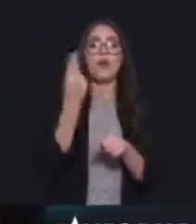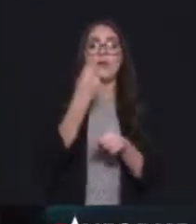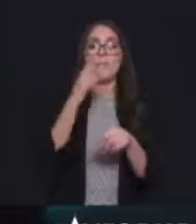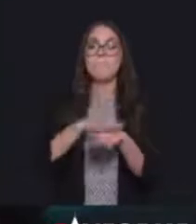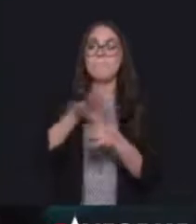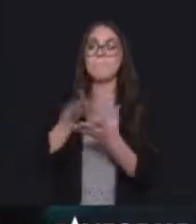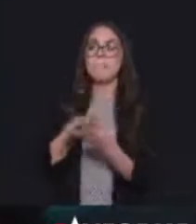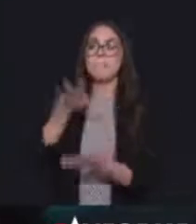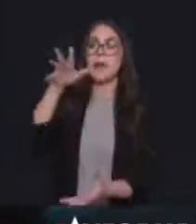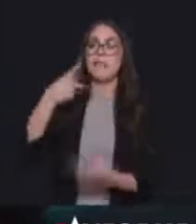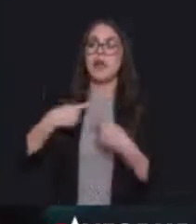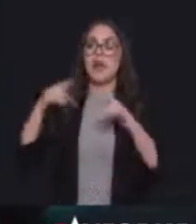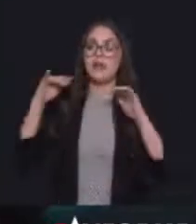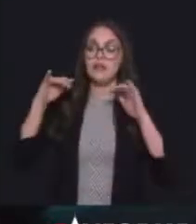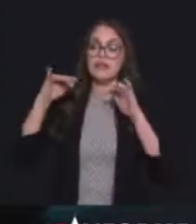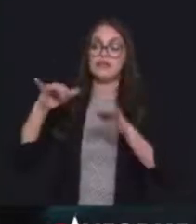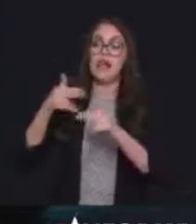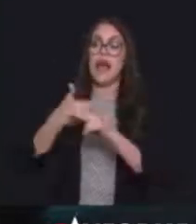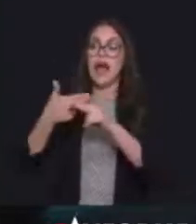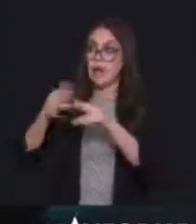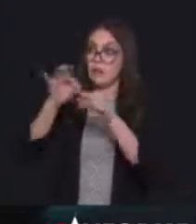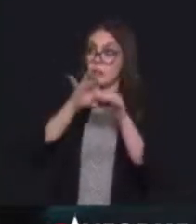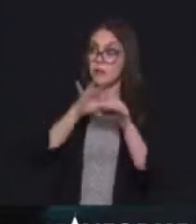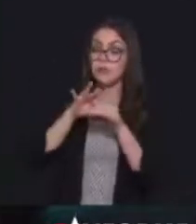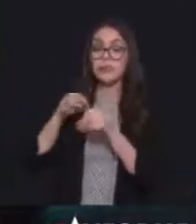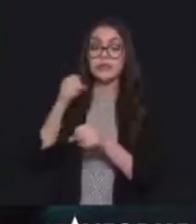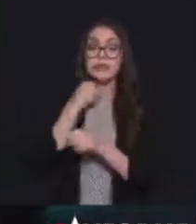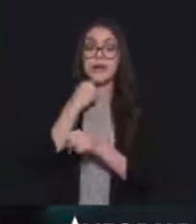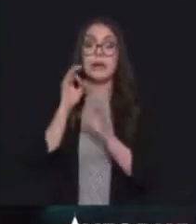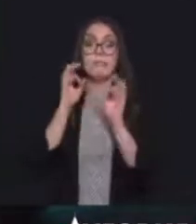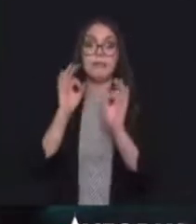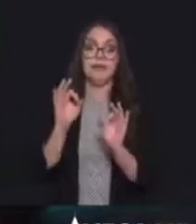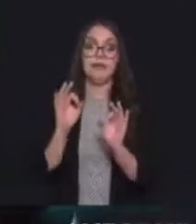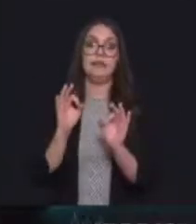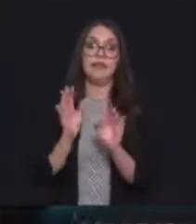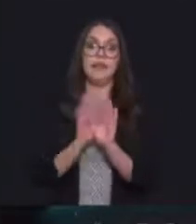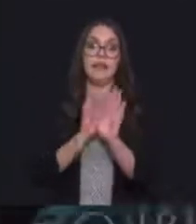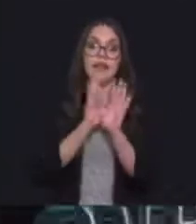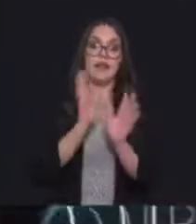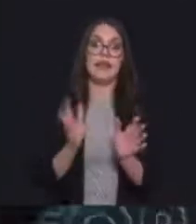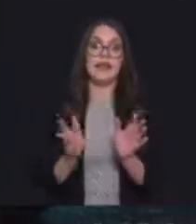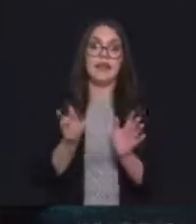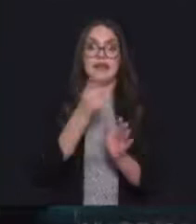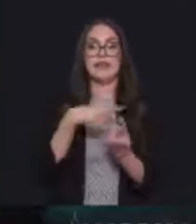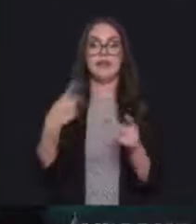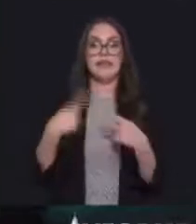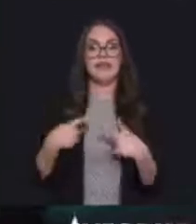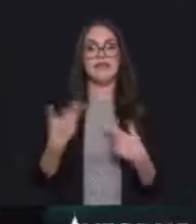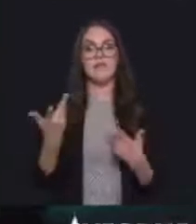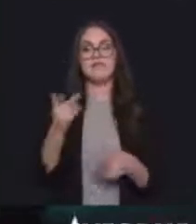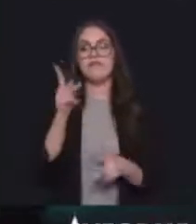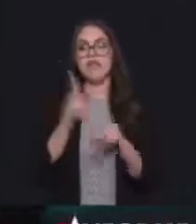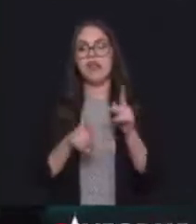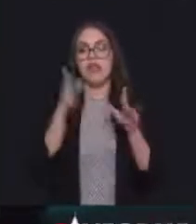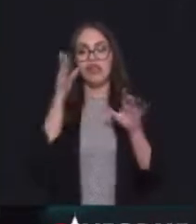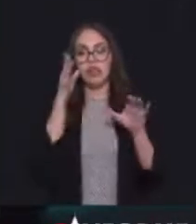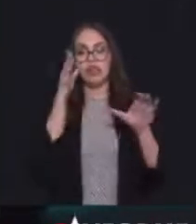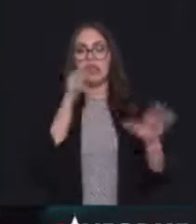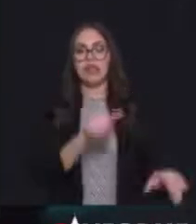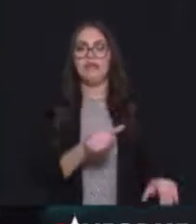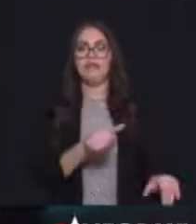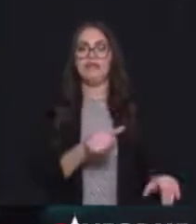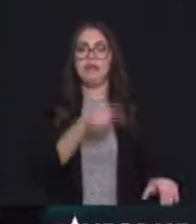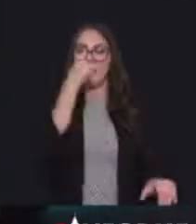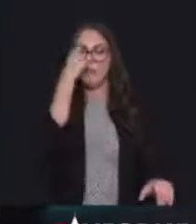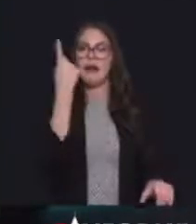dictamen. Hubo quórum para la votación en lo general, pero después la oposición abandonó para dejarnos